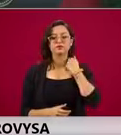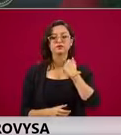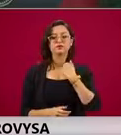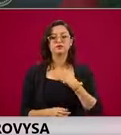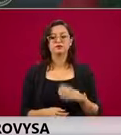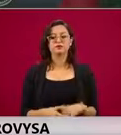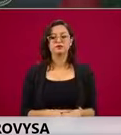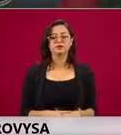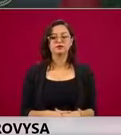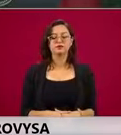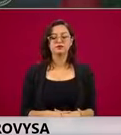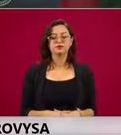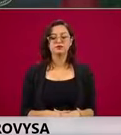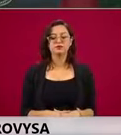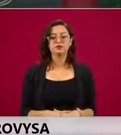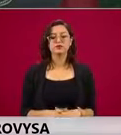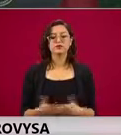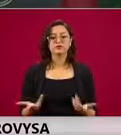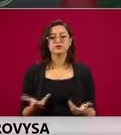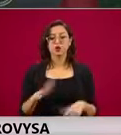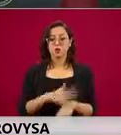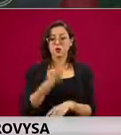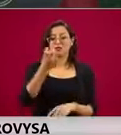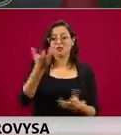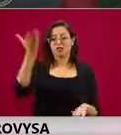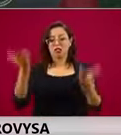revertir este desequilibrio